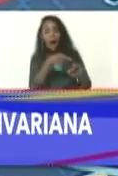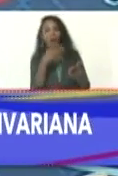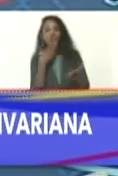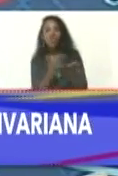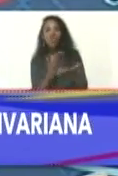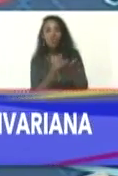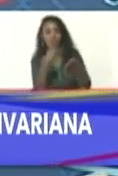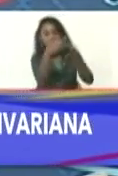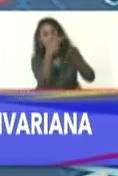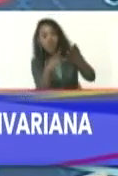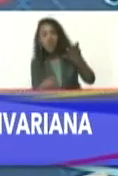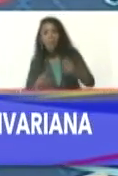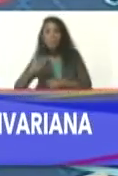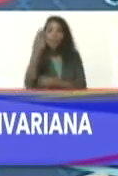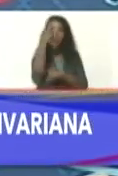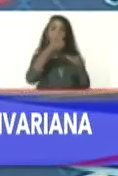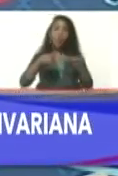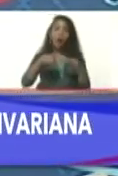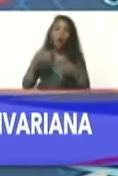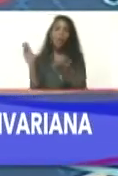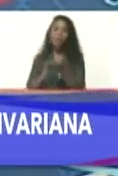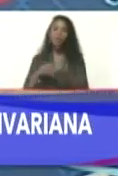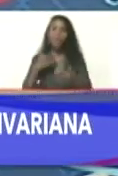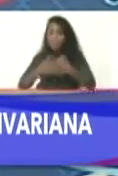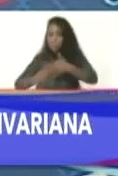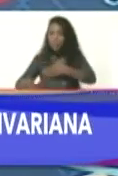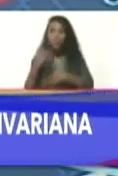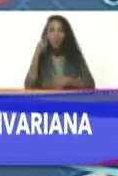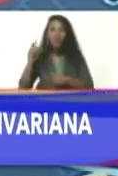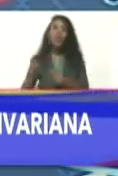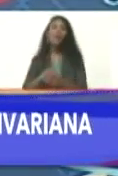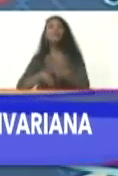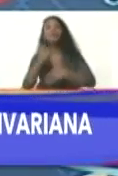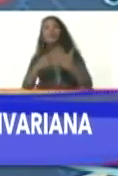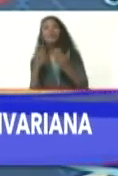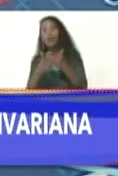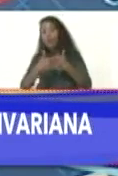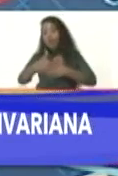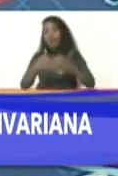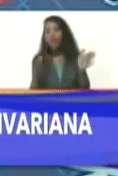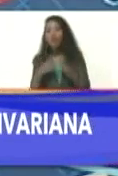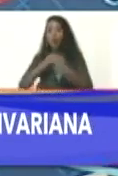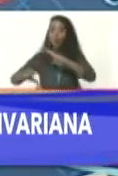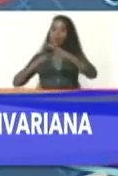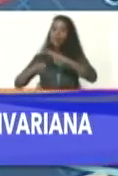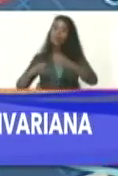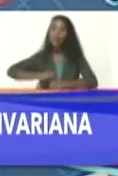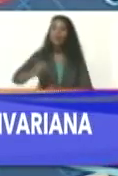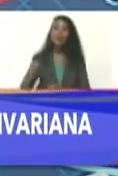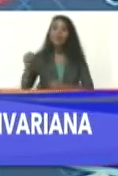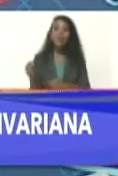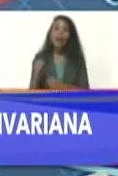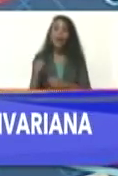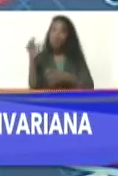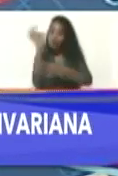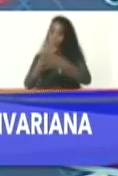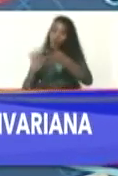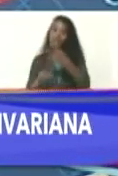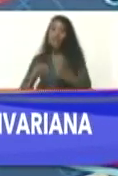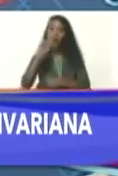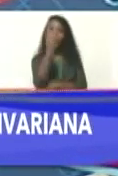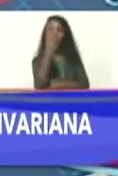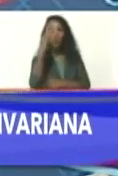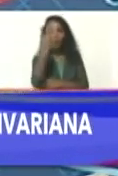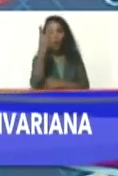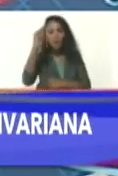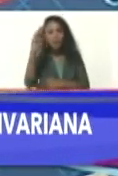En primer lugar, la puesta en marcha del proyecto Fortalecimiento y Expansión del Sistema Único de Comunicación Policial en sus fases 1, 2 y